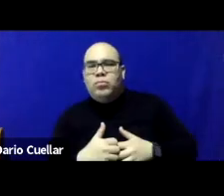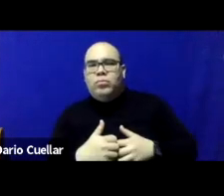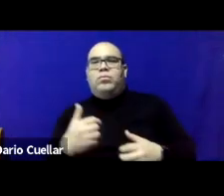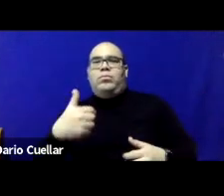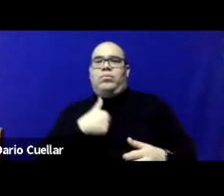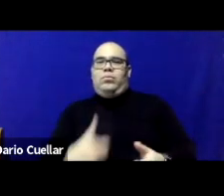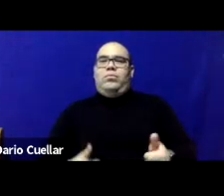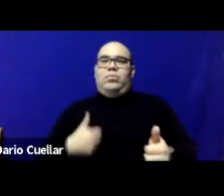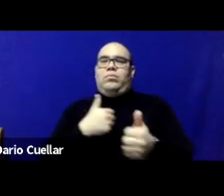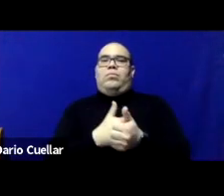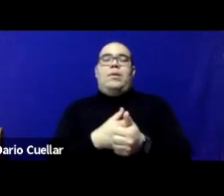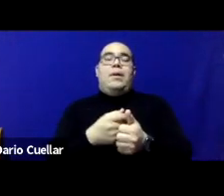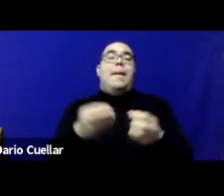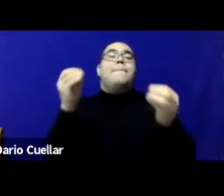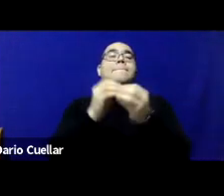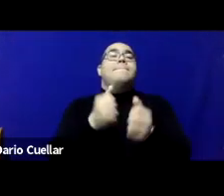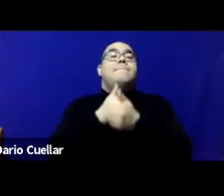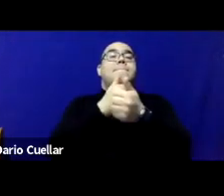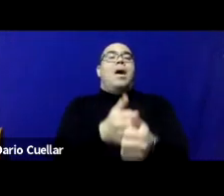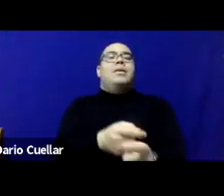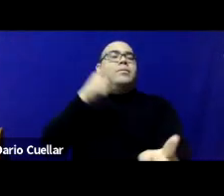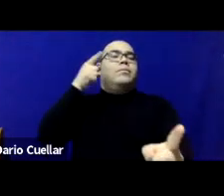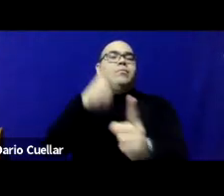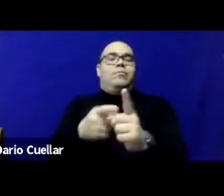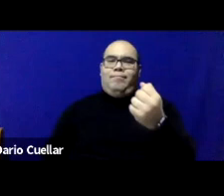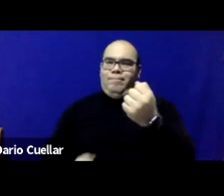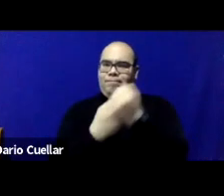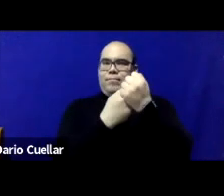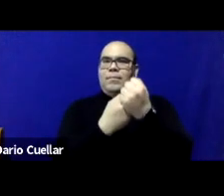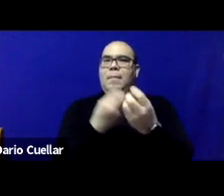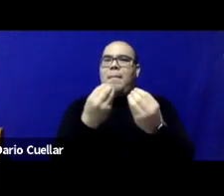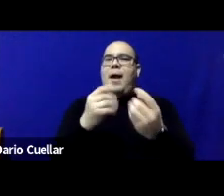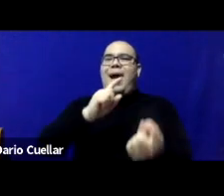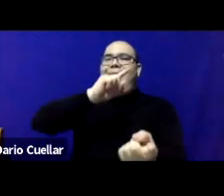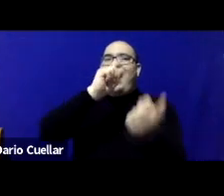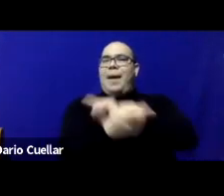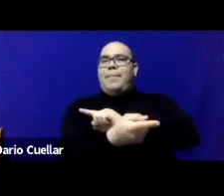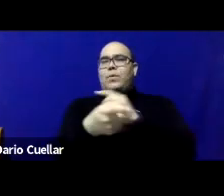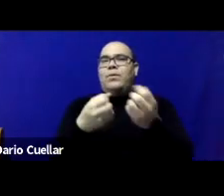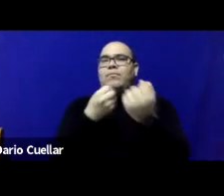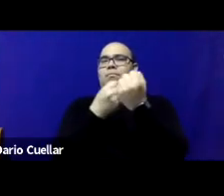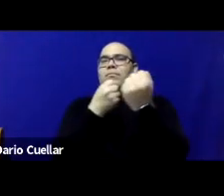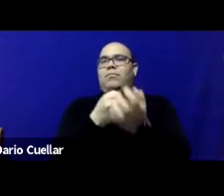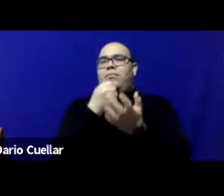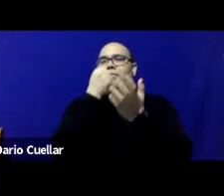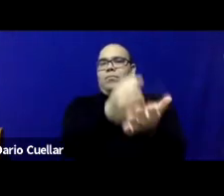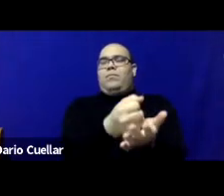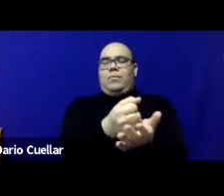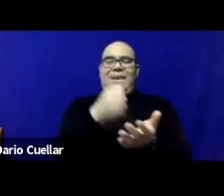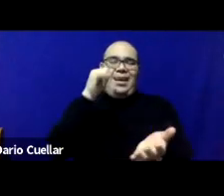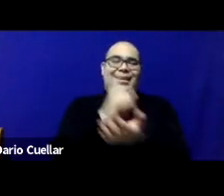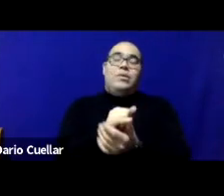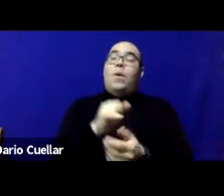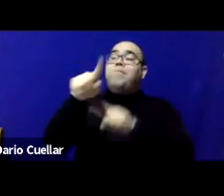intervención va a ser más potente para que los cambios se generen más rápidamente, los padres de familia disminuyan y